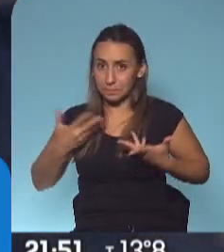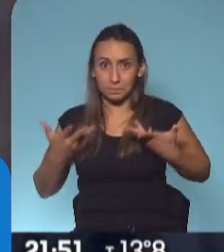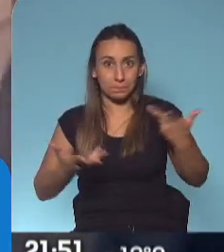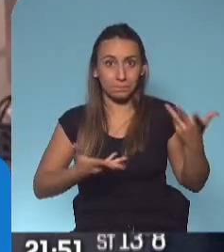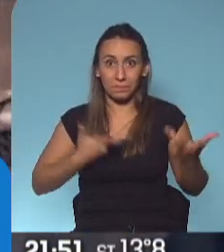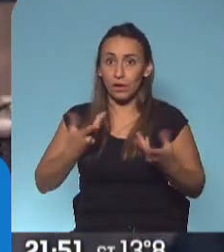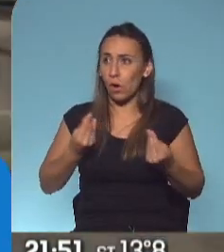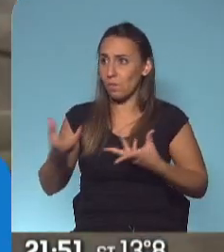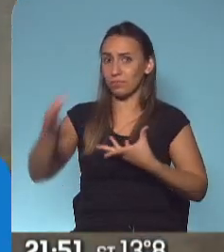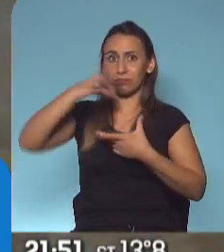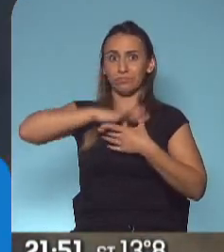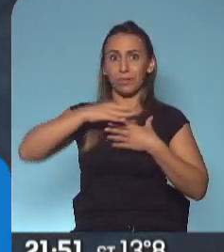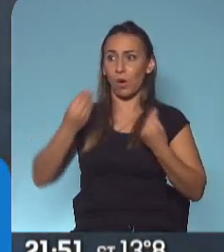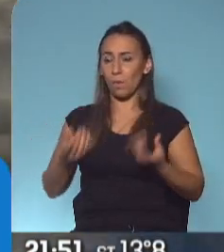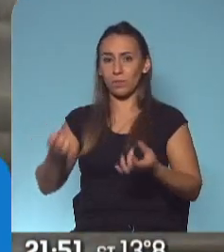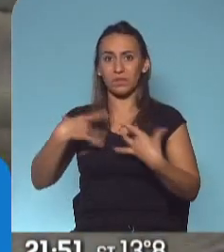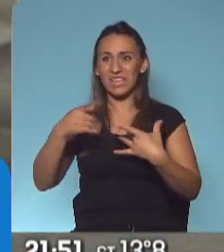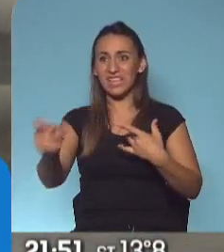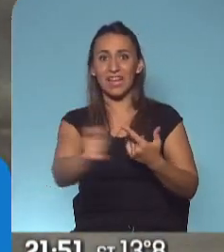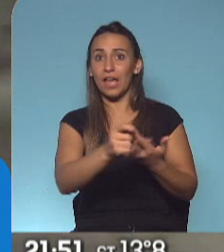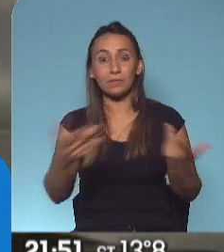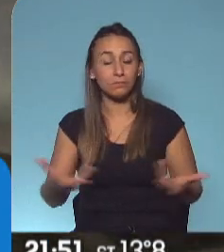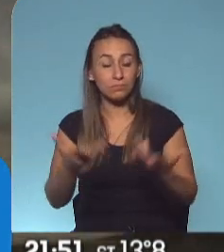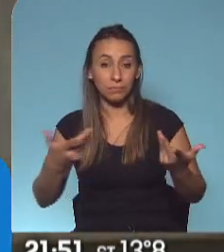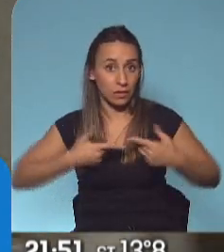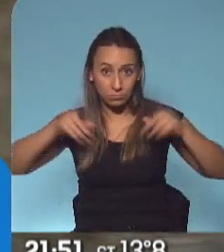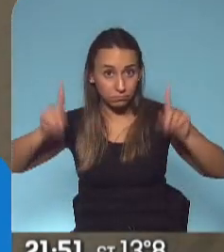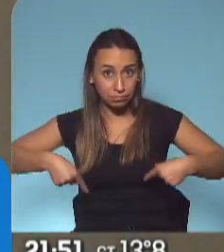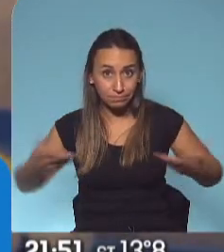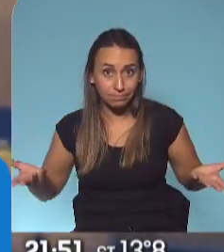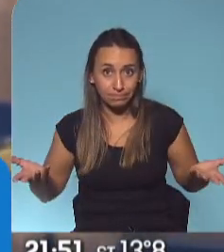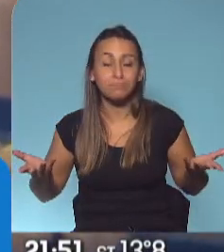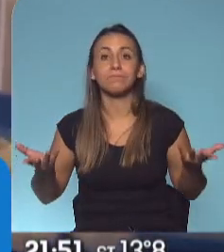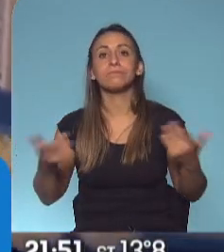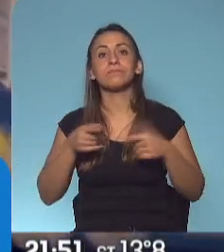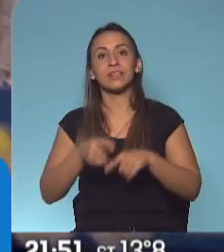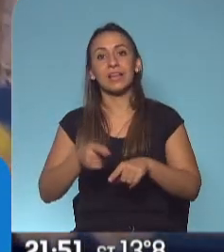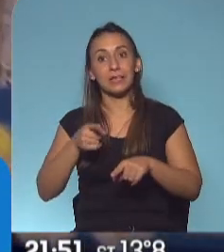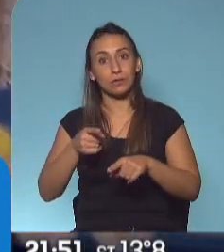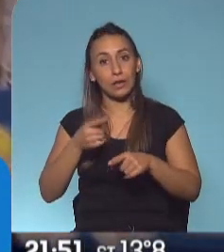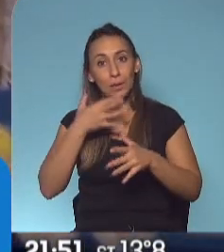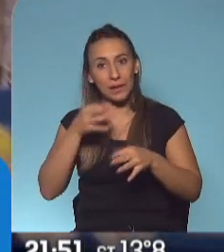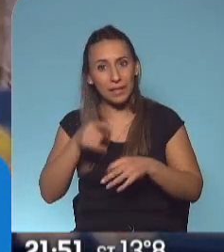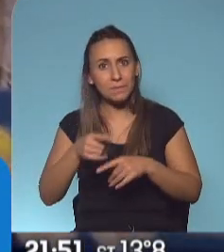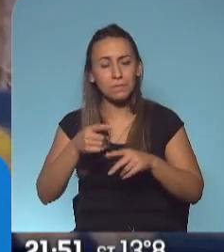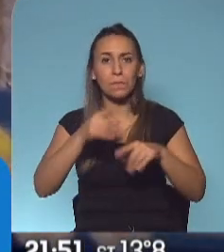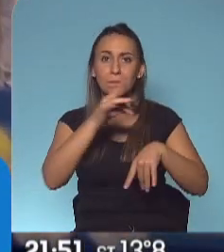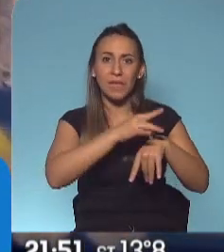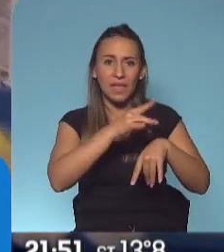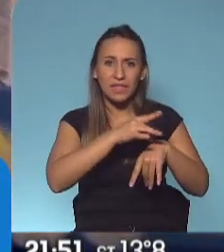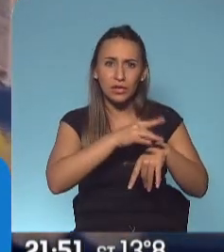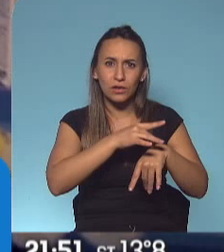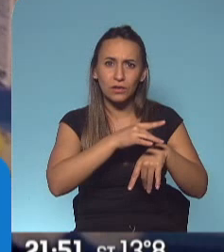lo contrajo, ¿no? Claro, ha sido, digamos, una barandilla, decía el médico, una barandilla